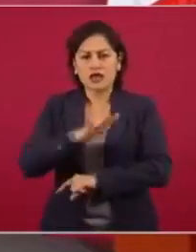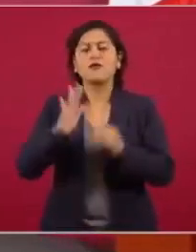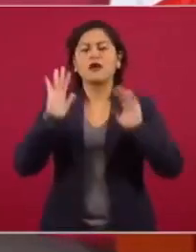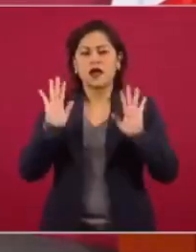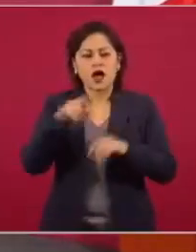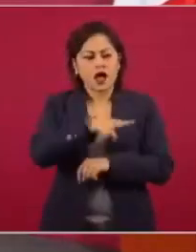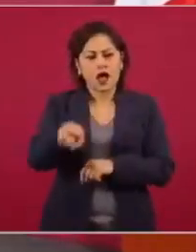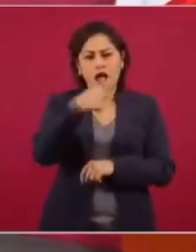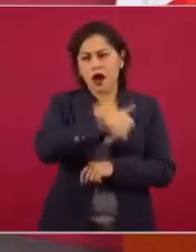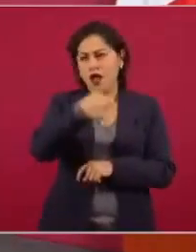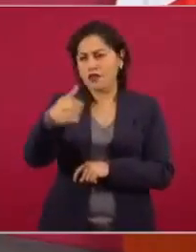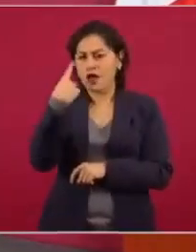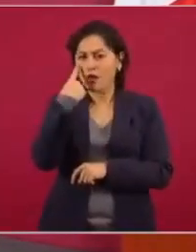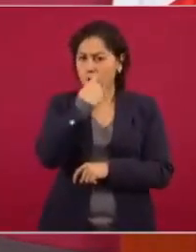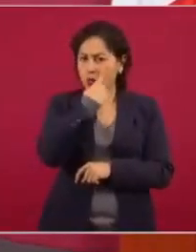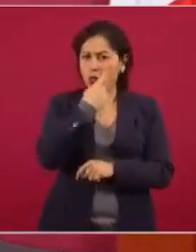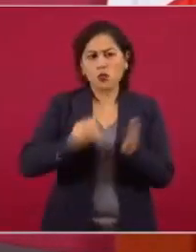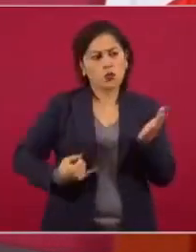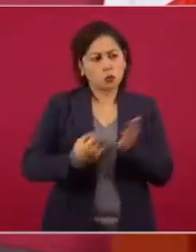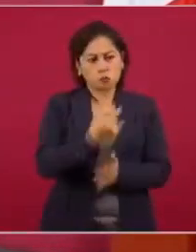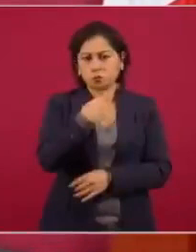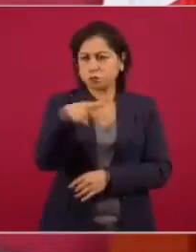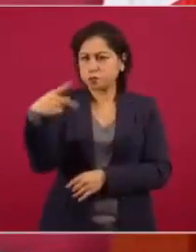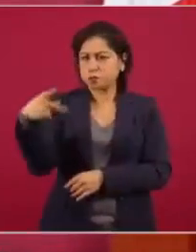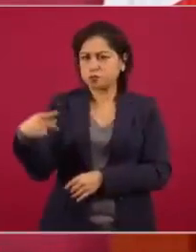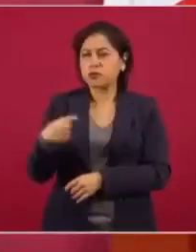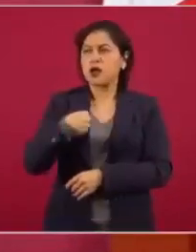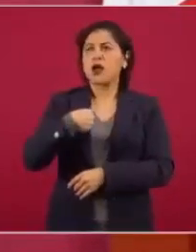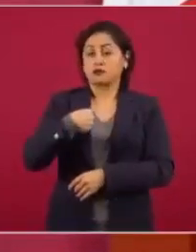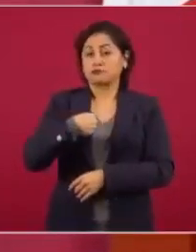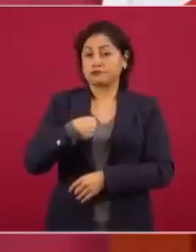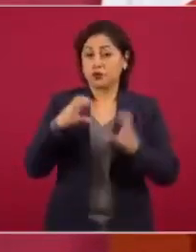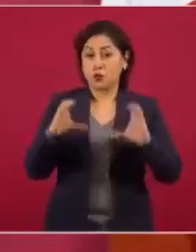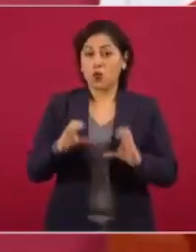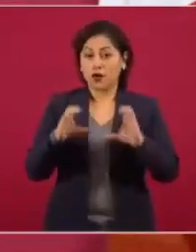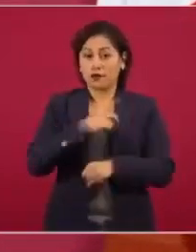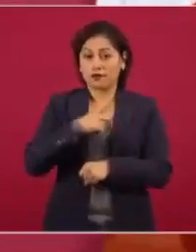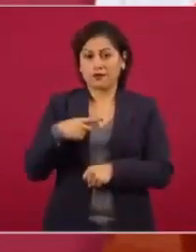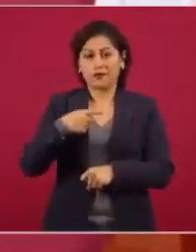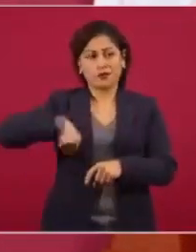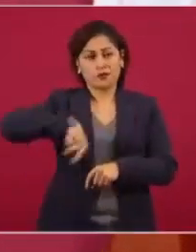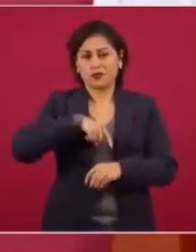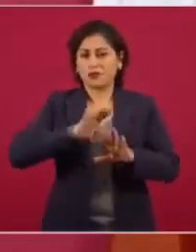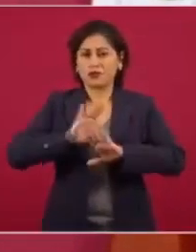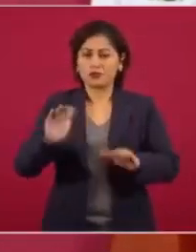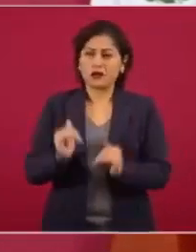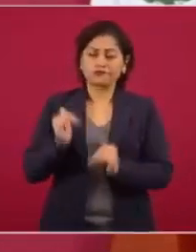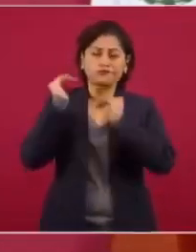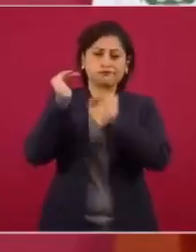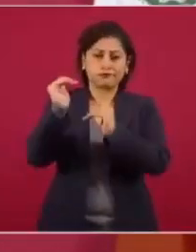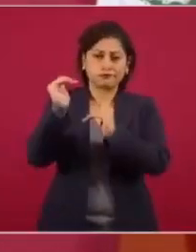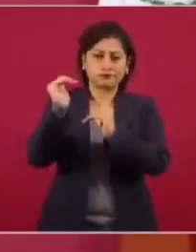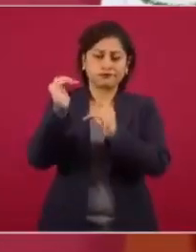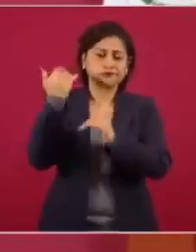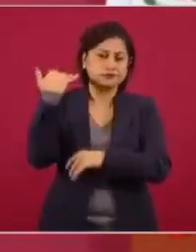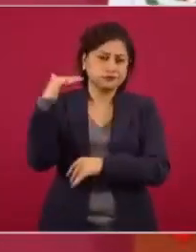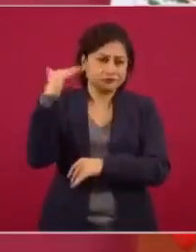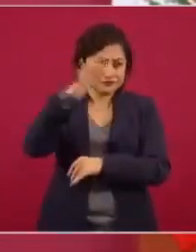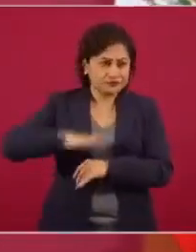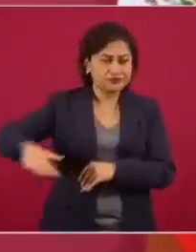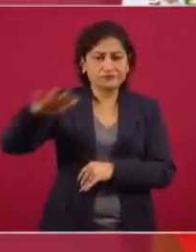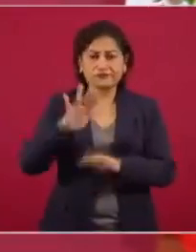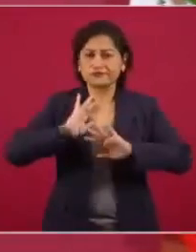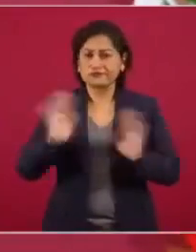se haga conciencia de que nosotros debemos de cuidarnos, de que ya somos mayores de edad. Ha habido muchísima